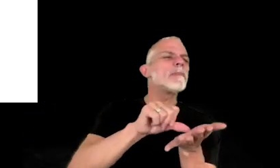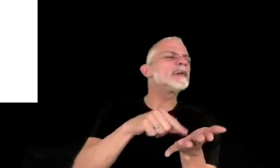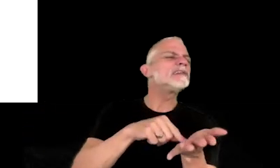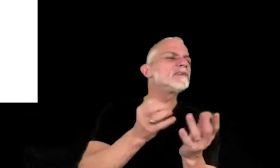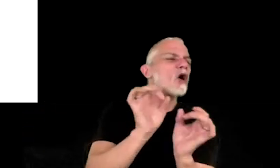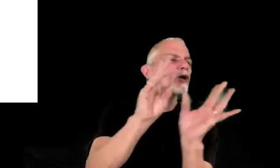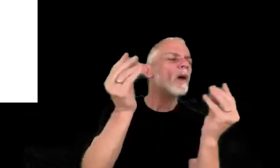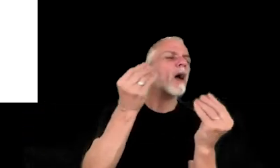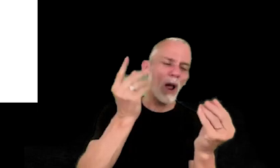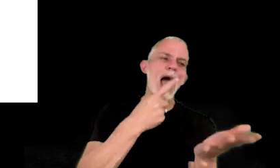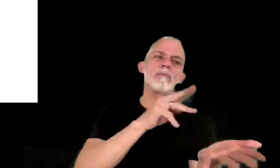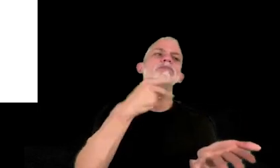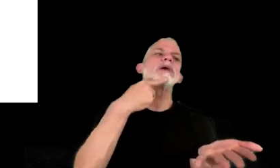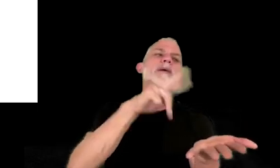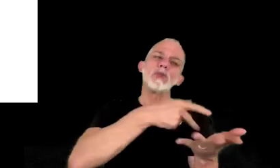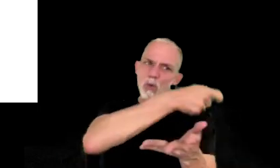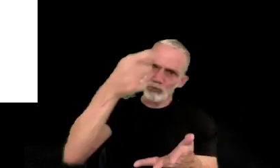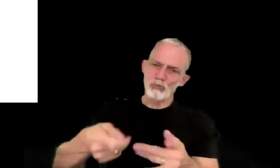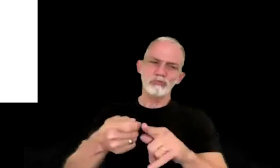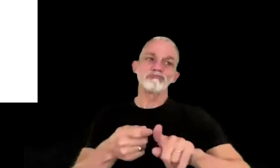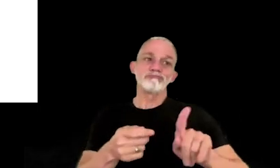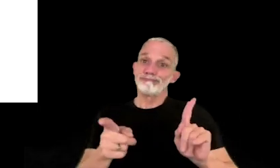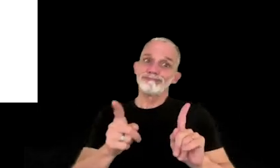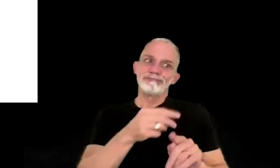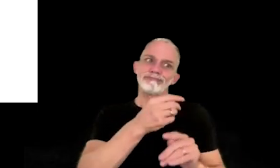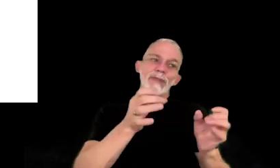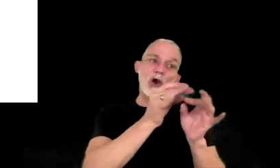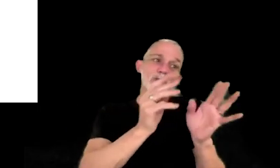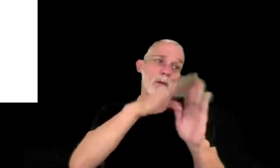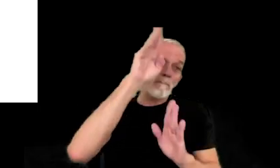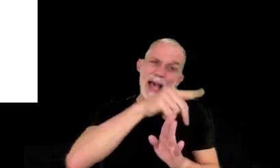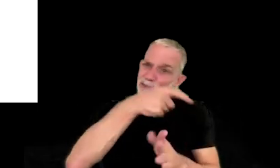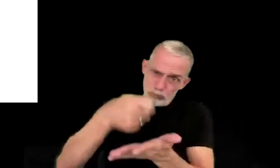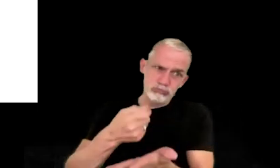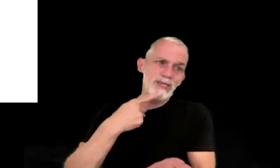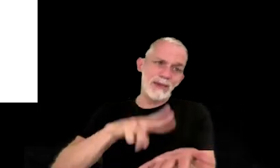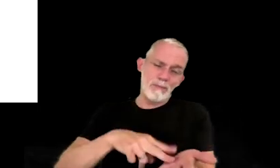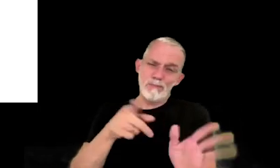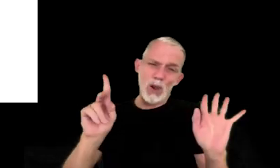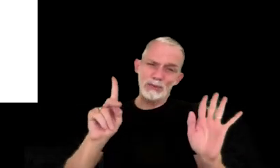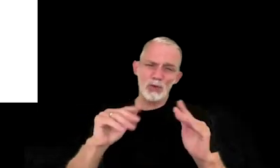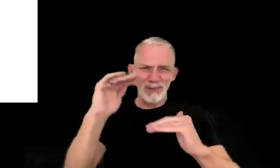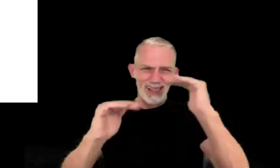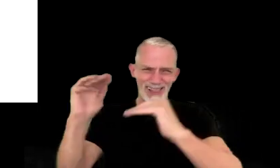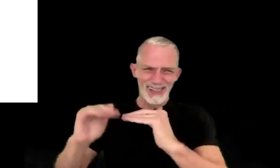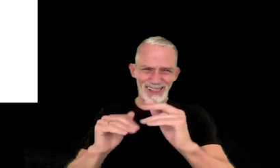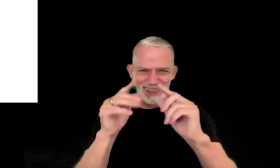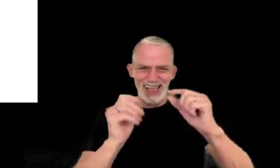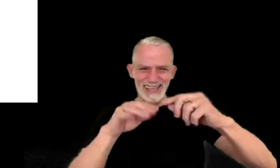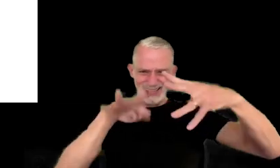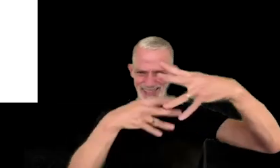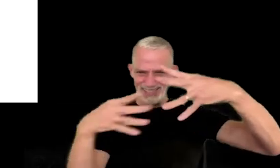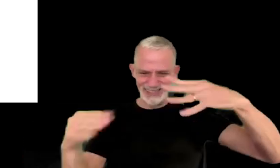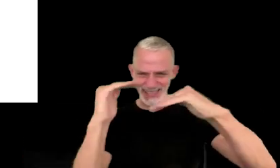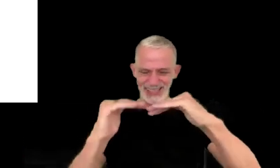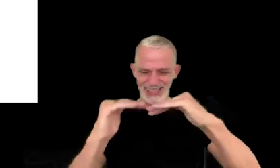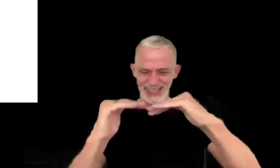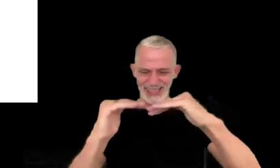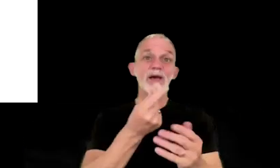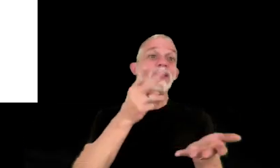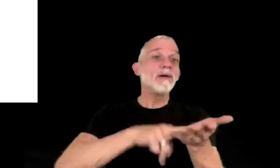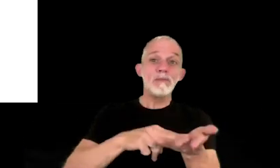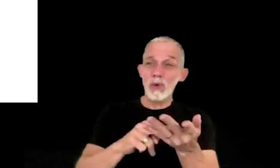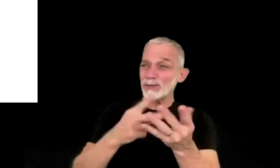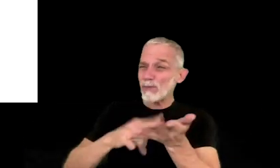hacer un aporte para aquellos que contaminan más que otros en base a un parámetro, y en función de eso recaudar ese tributo